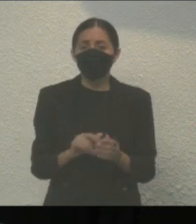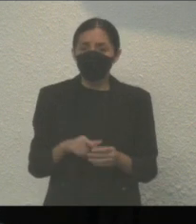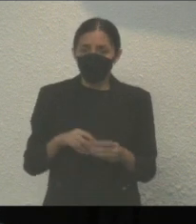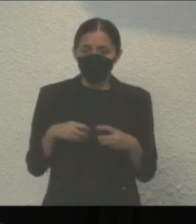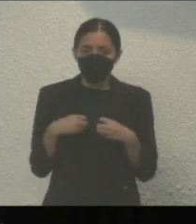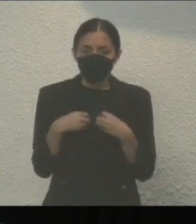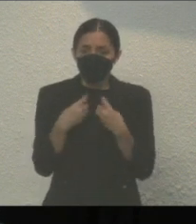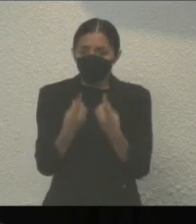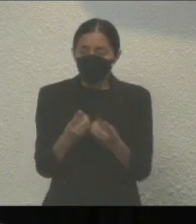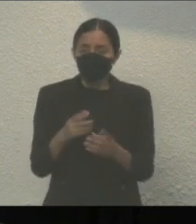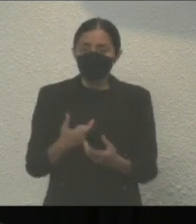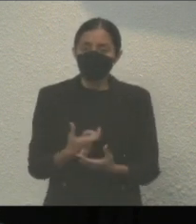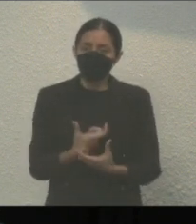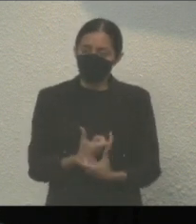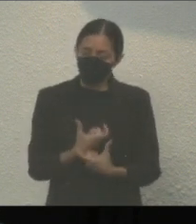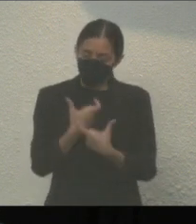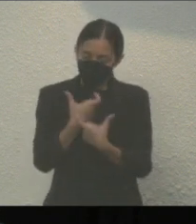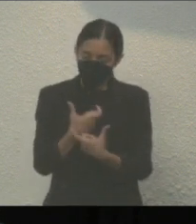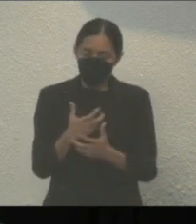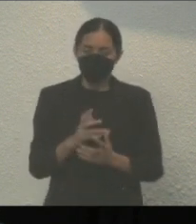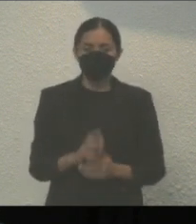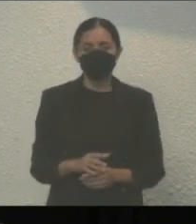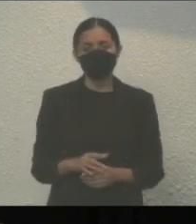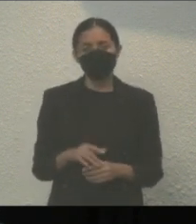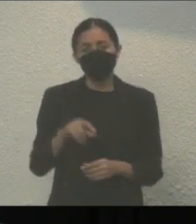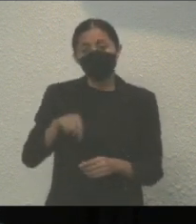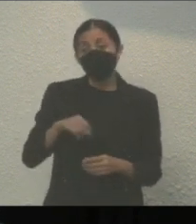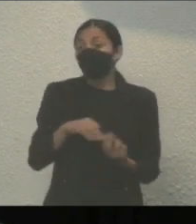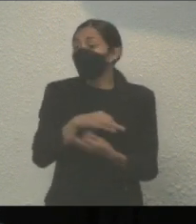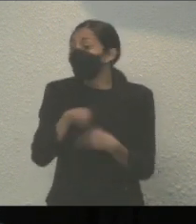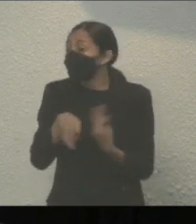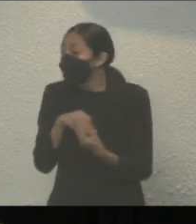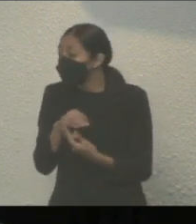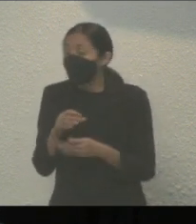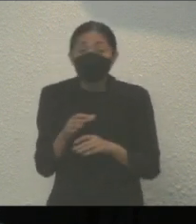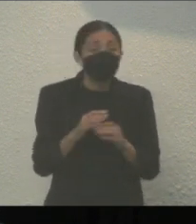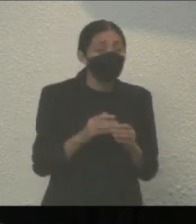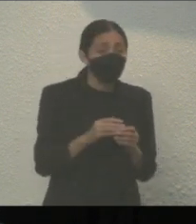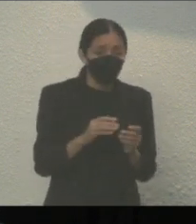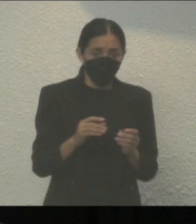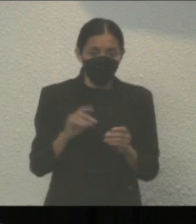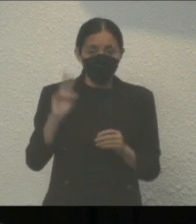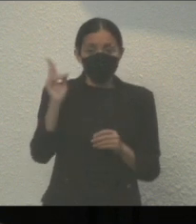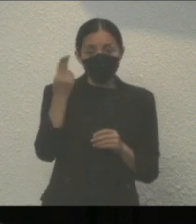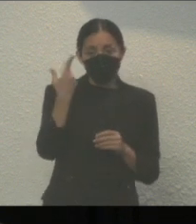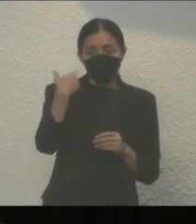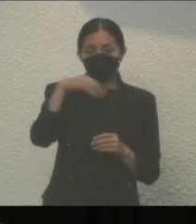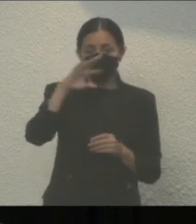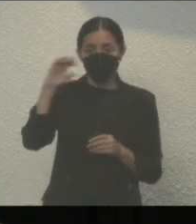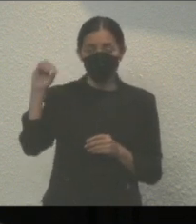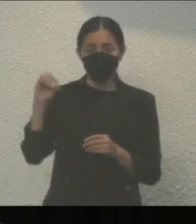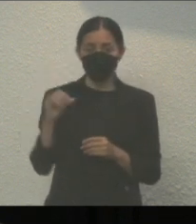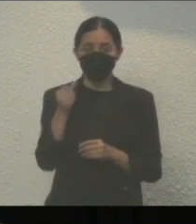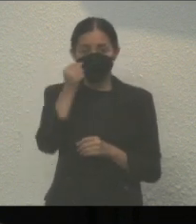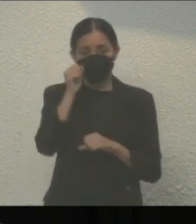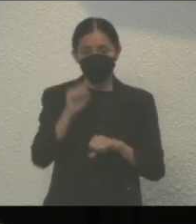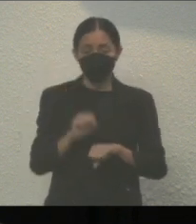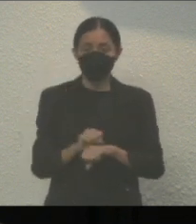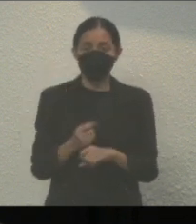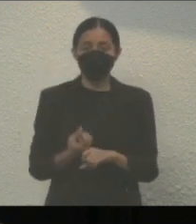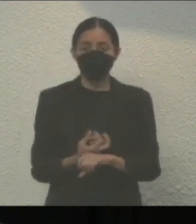otorgarnos esta medalla. Gracias a aquellos que me nominaron, Universidad de Quintana Roo, Secretaría de